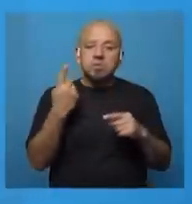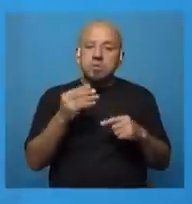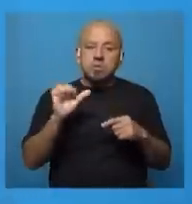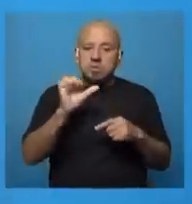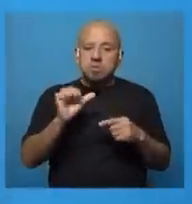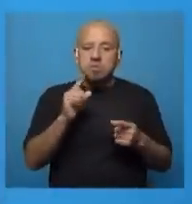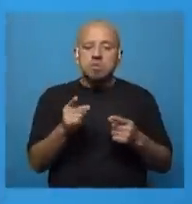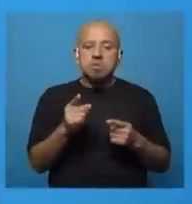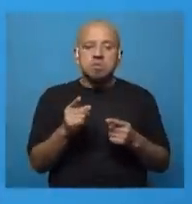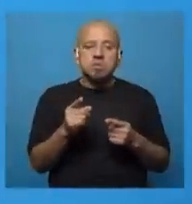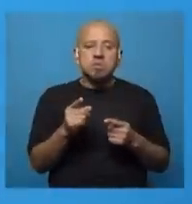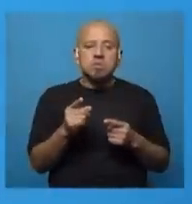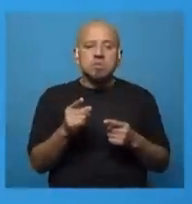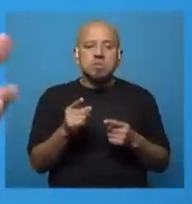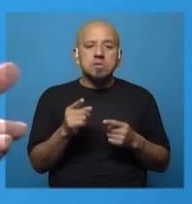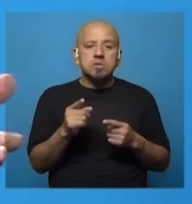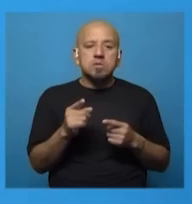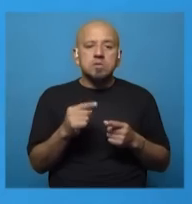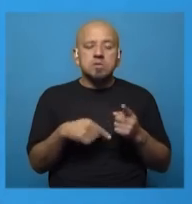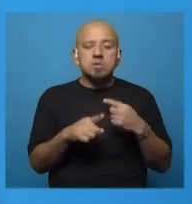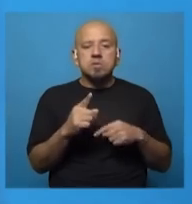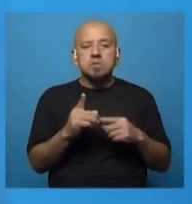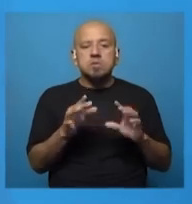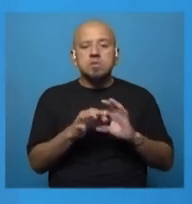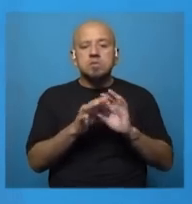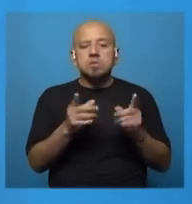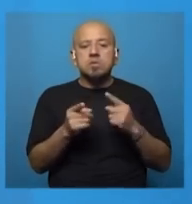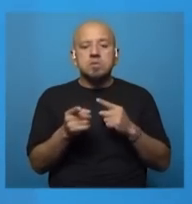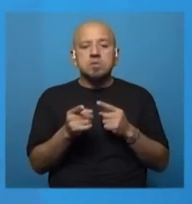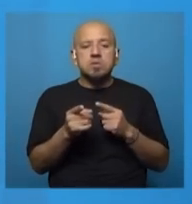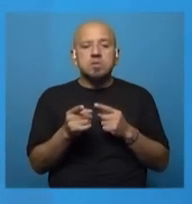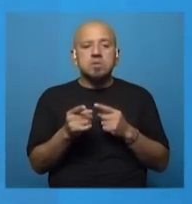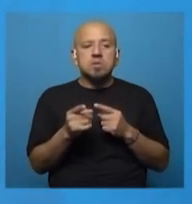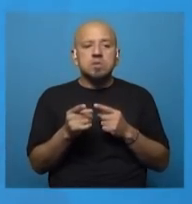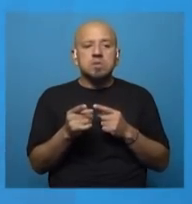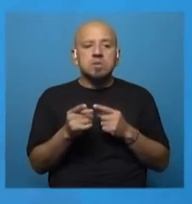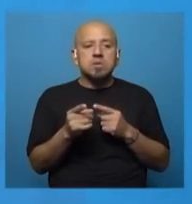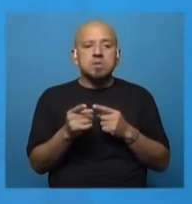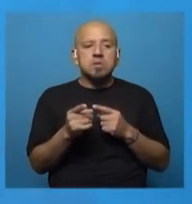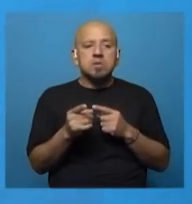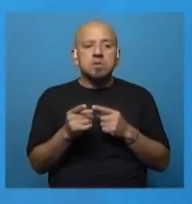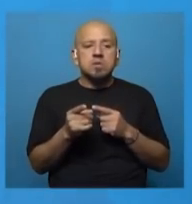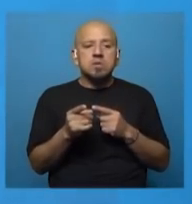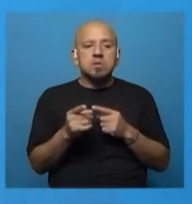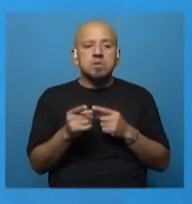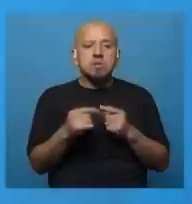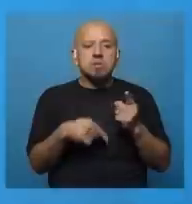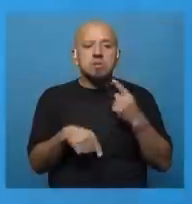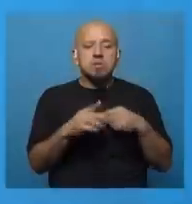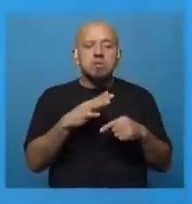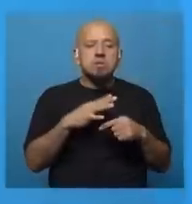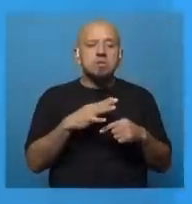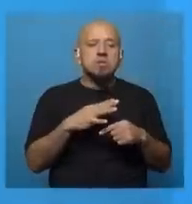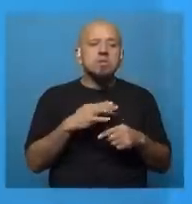empresa o fuego determinada persona por la libre no importa para nosotros eso es irrelevante quién lo hizo sí que se